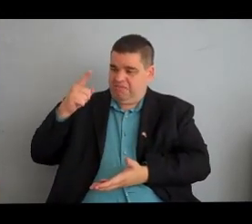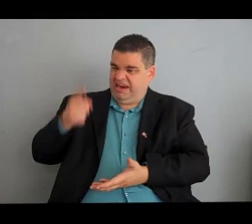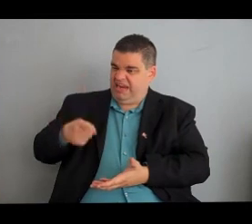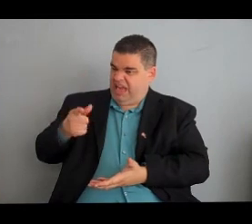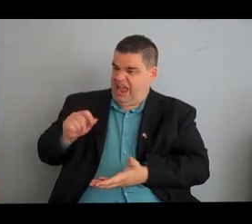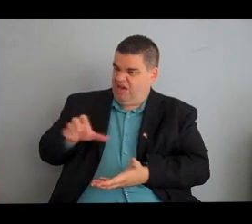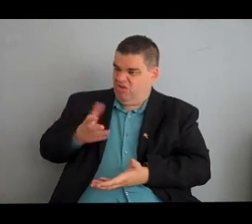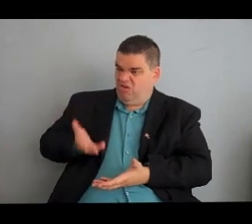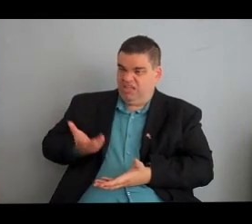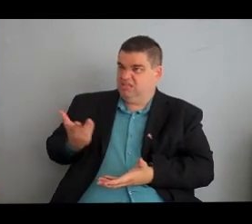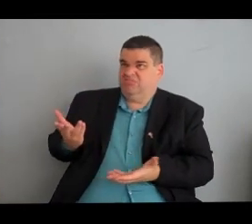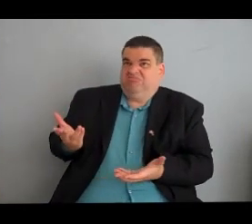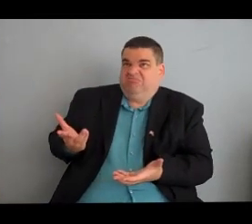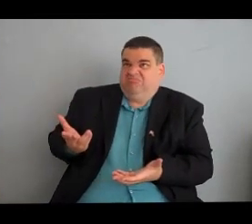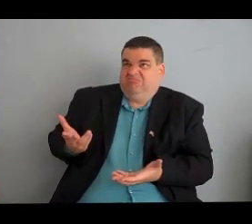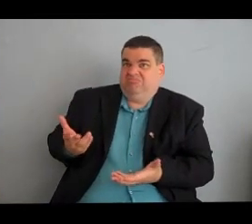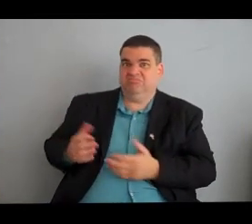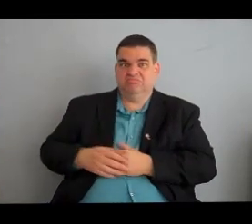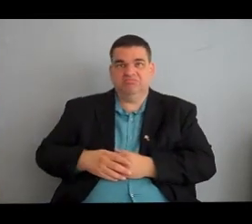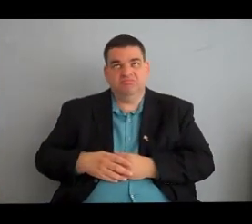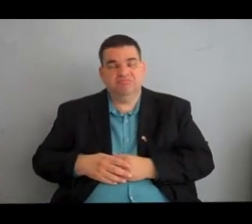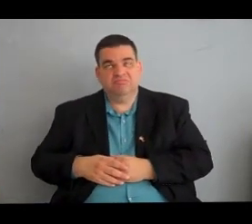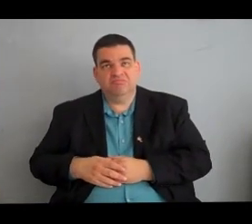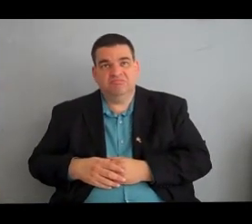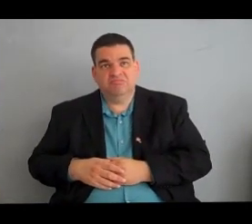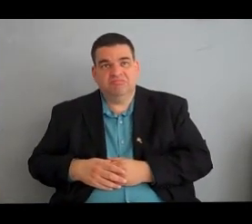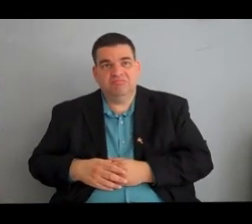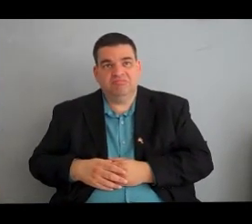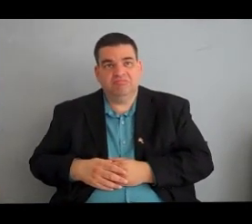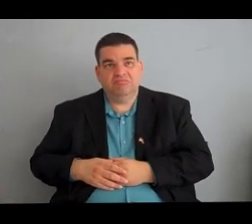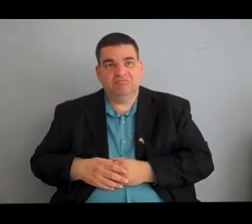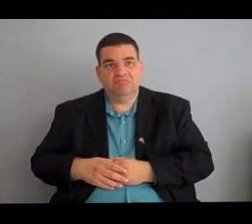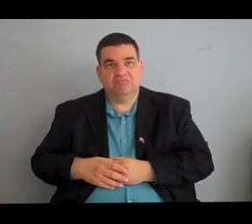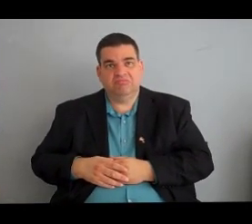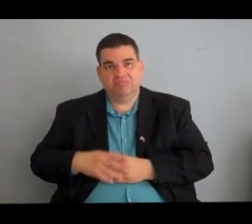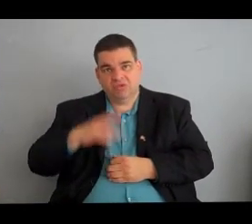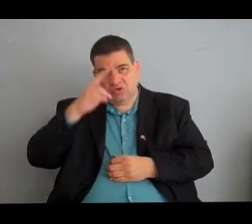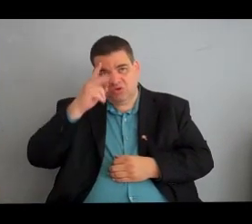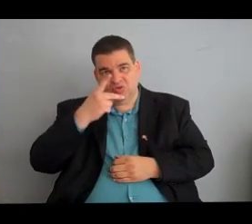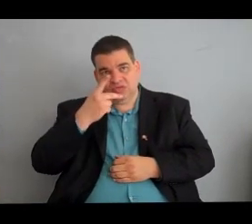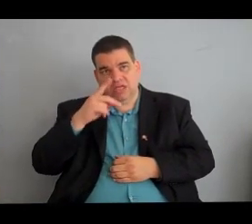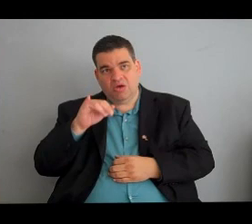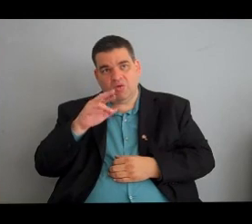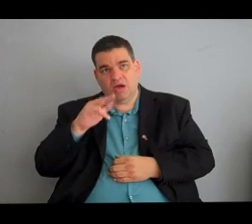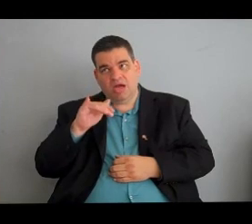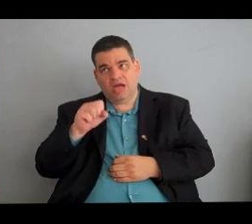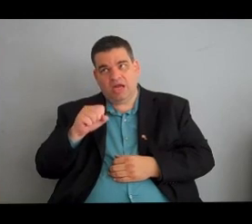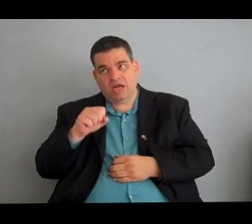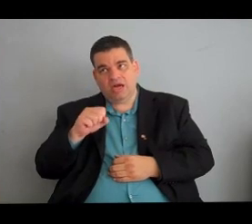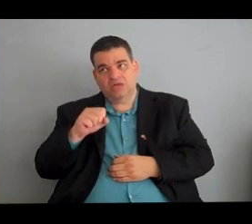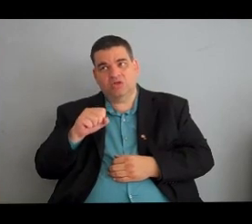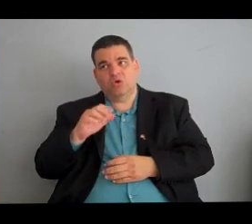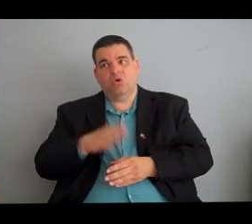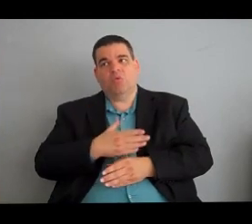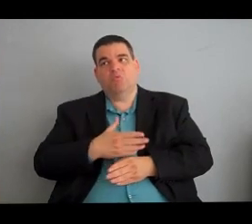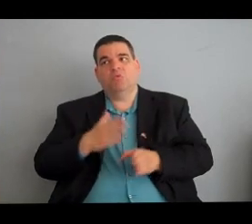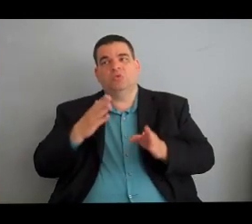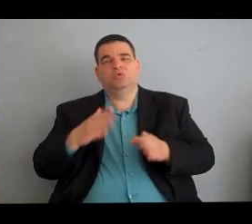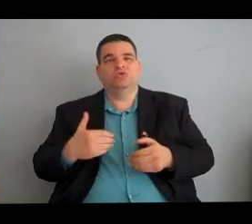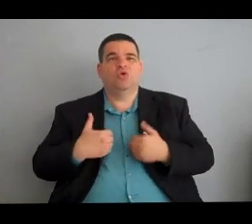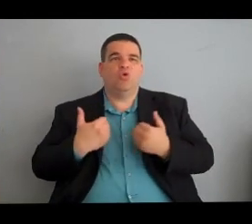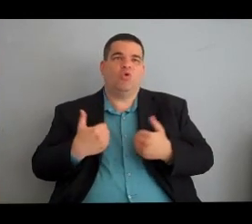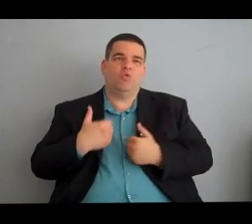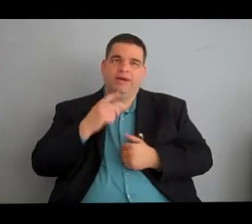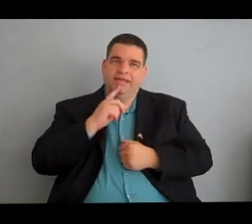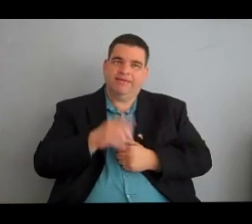nada, conocí a Juan Carlos, estoy compartiendo con músicos jóvenes, y a la verdad, pues, cuando es como yo le